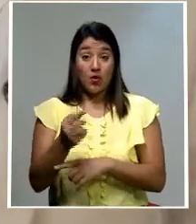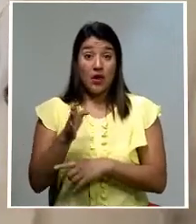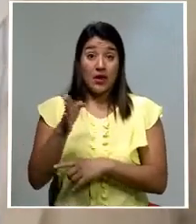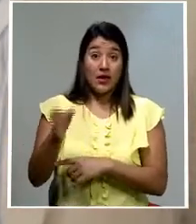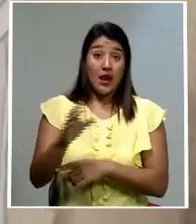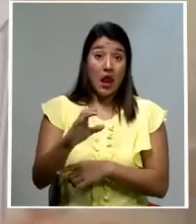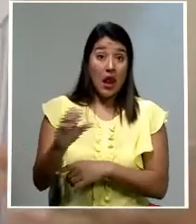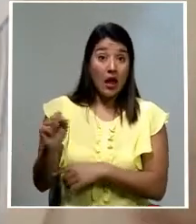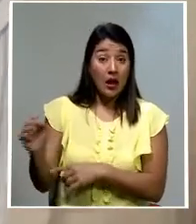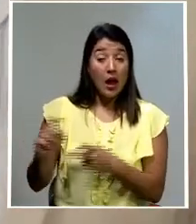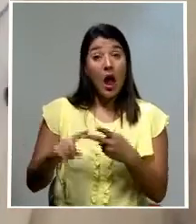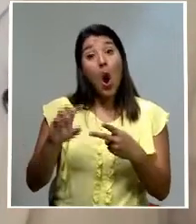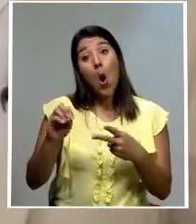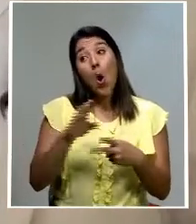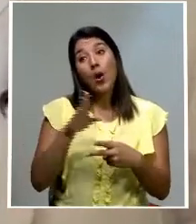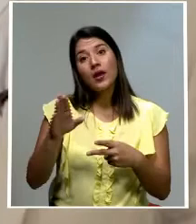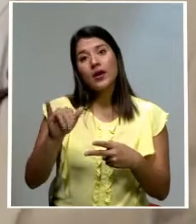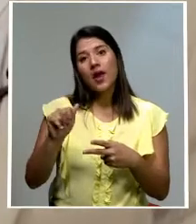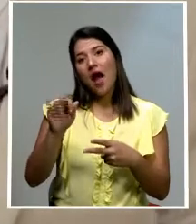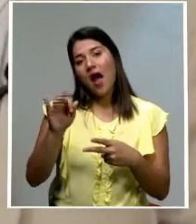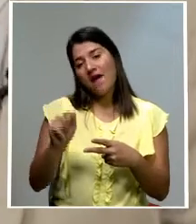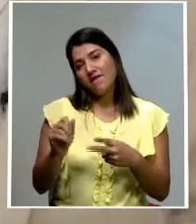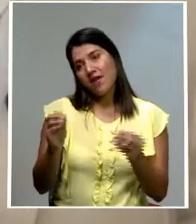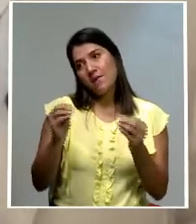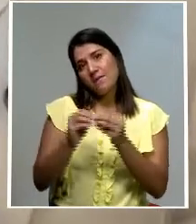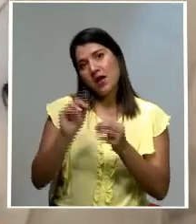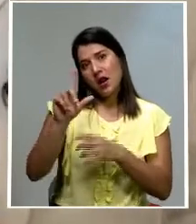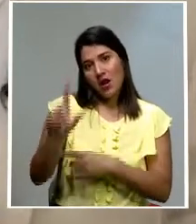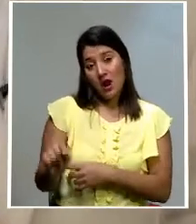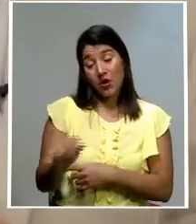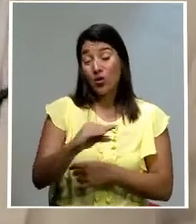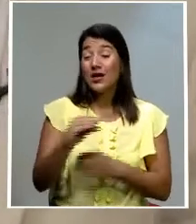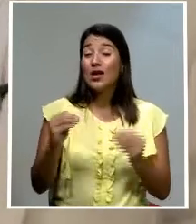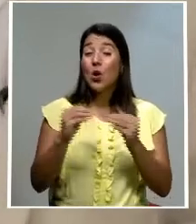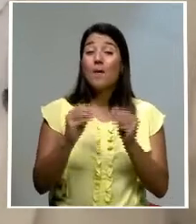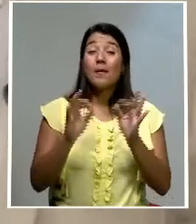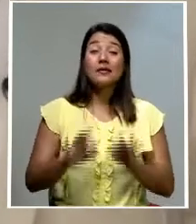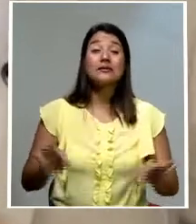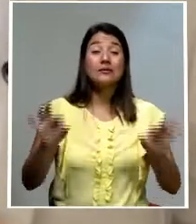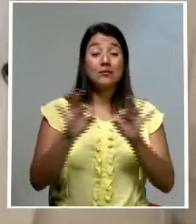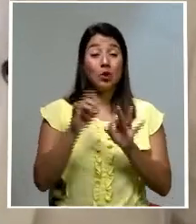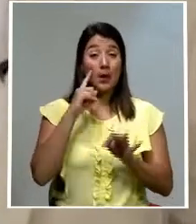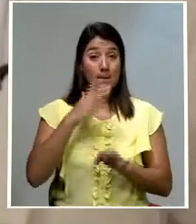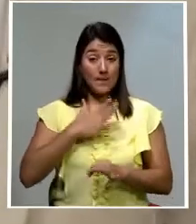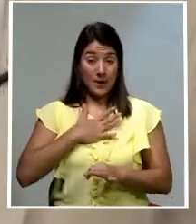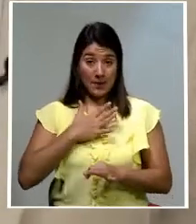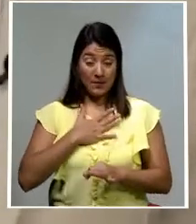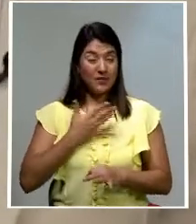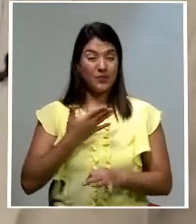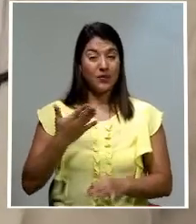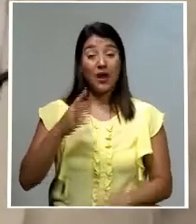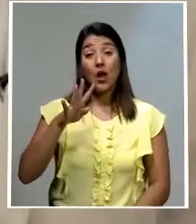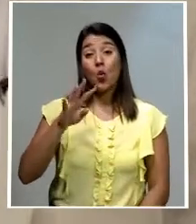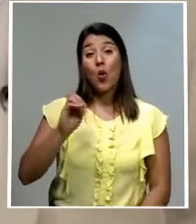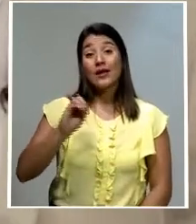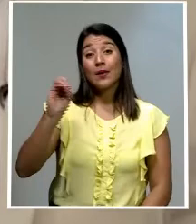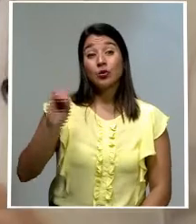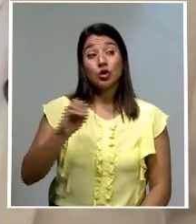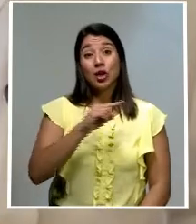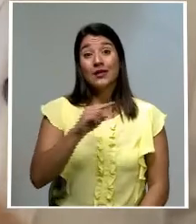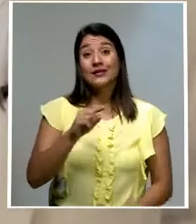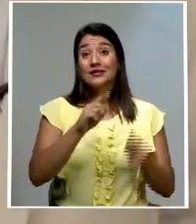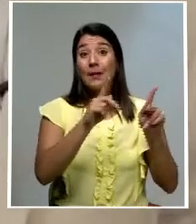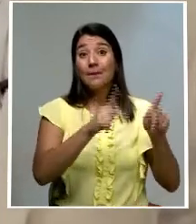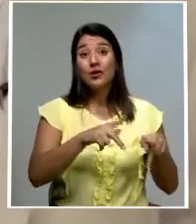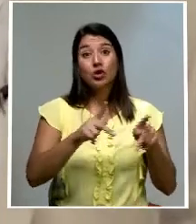venir con nosotros, pero desplazarse a mayor distancia. Y la parte más importante que para mí es fundamental es más de un 40% de estas personas no cuentan